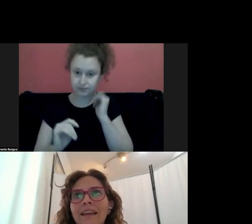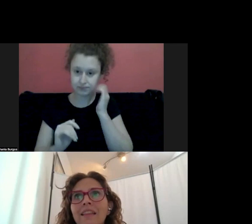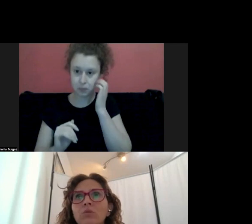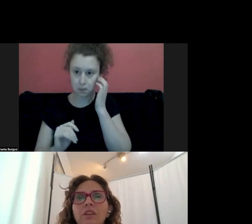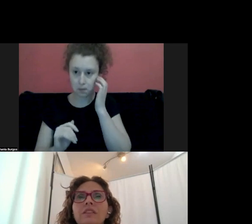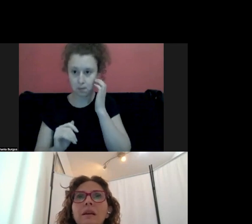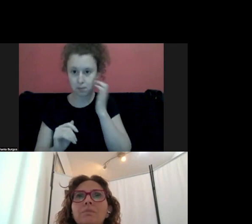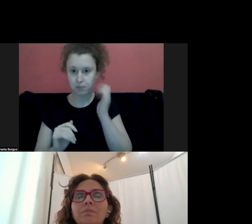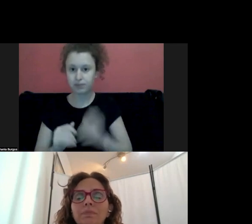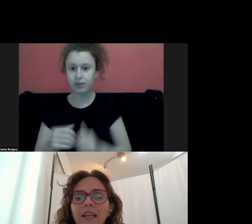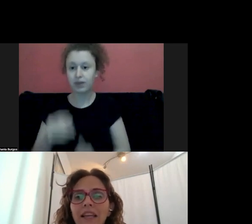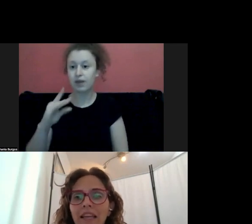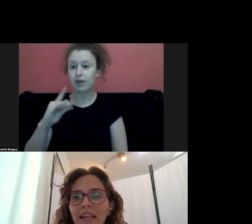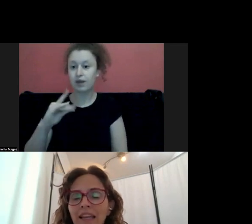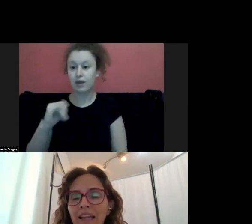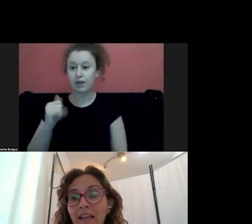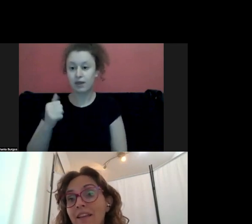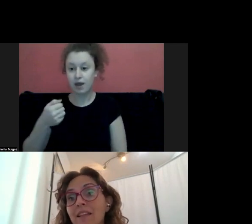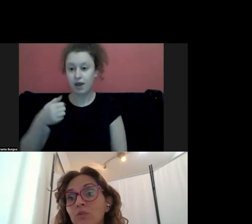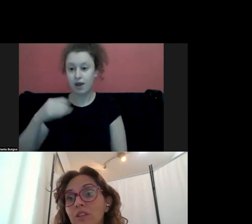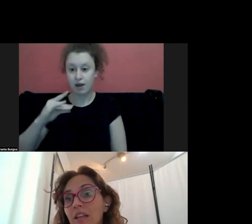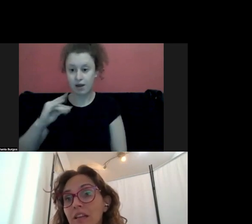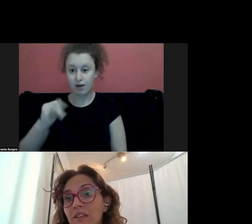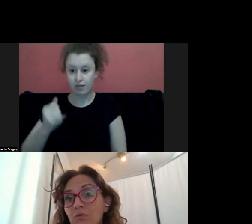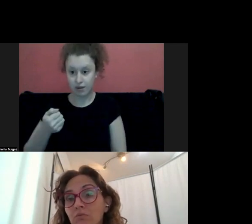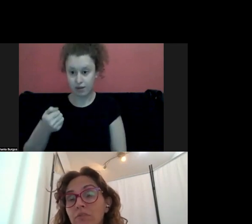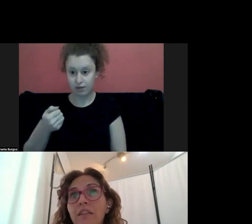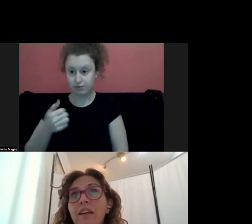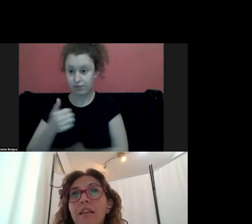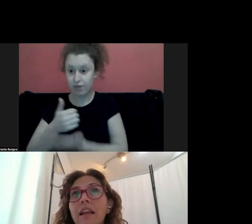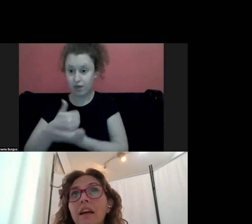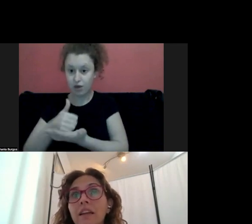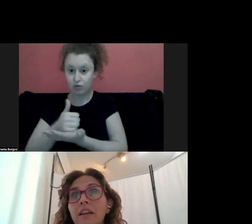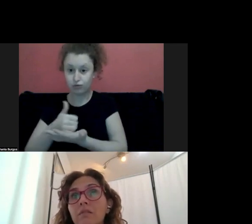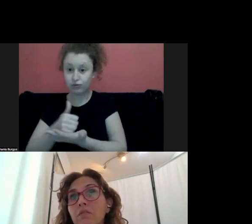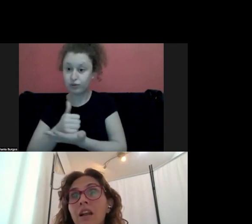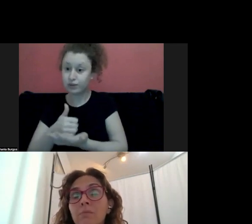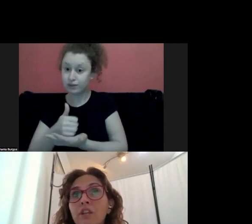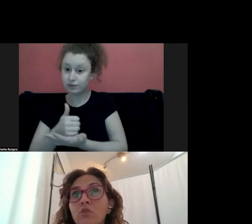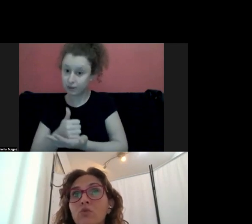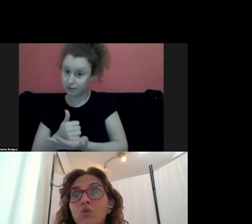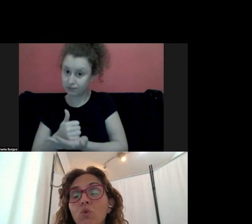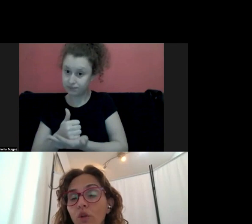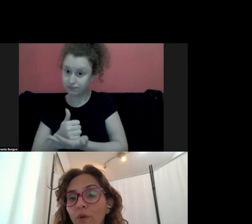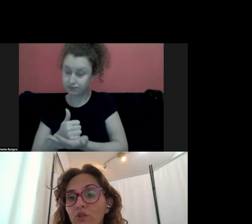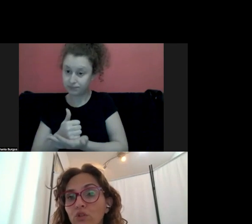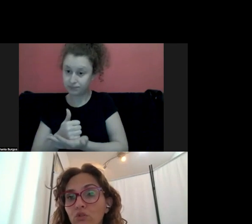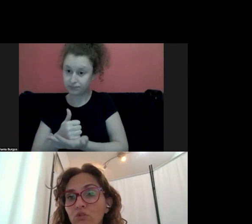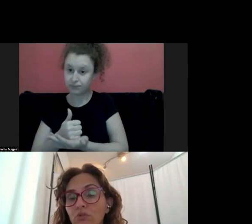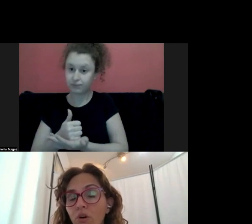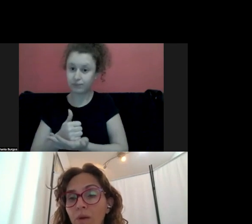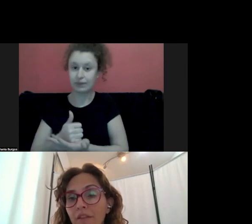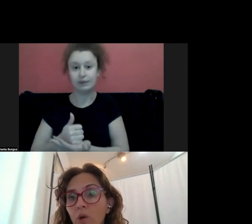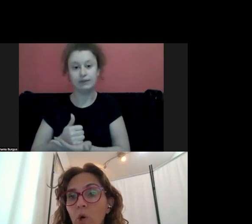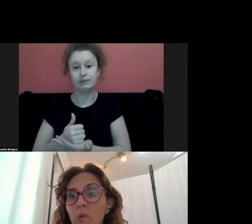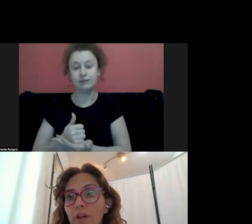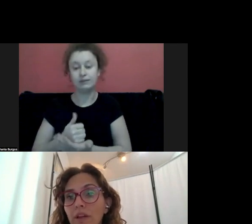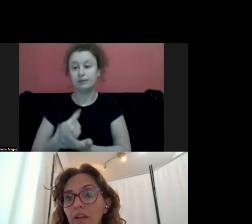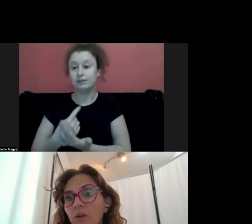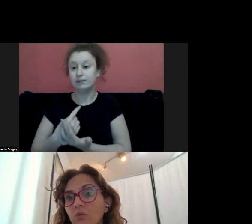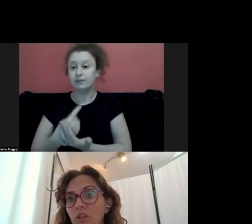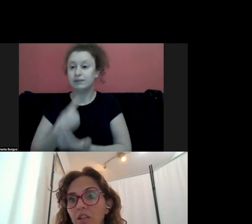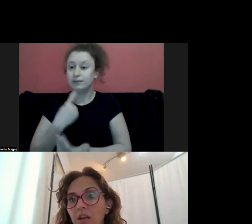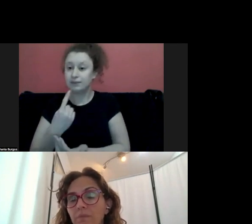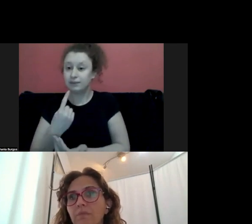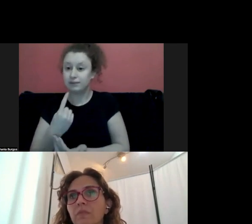La diada autista. La diada autista es una diada en la que al menos uno de los dos, o madre o bebé,